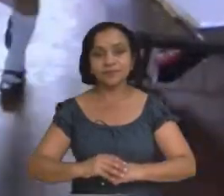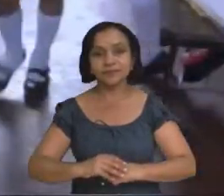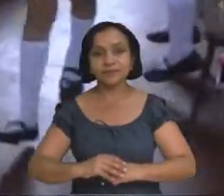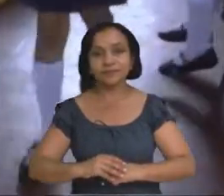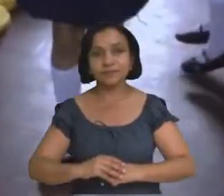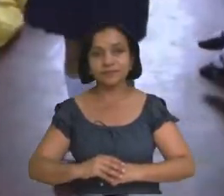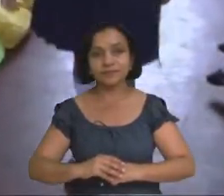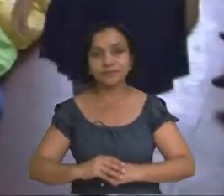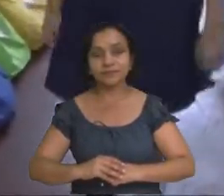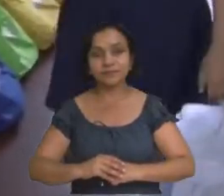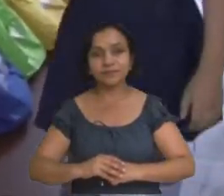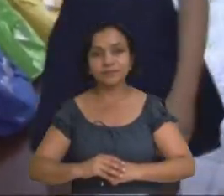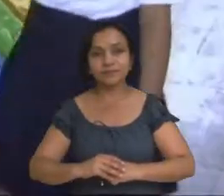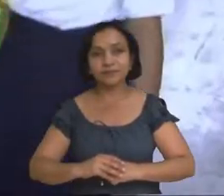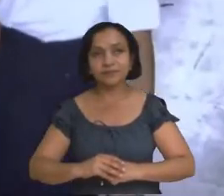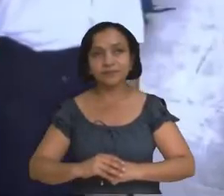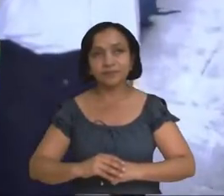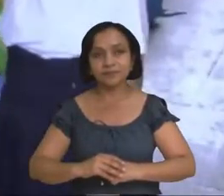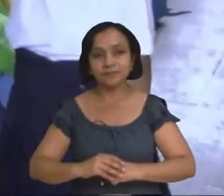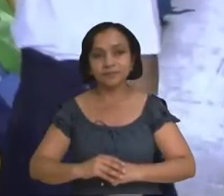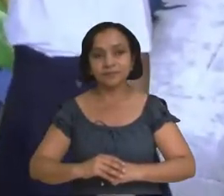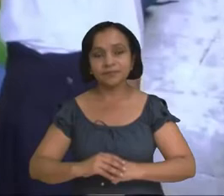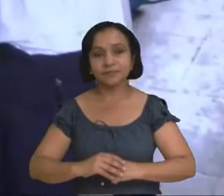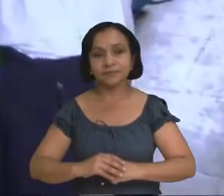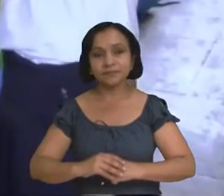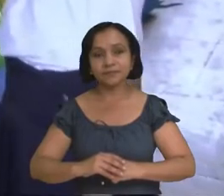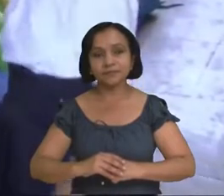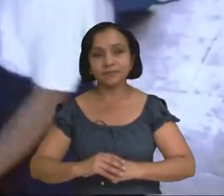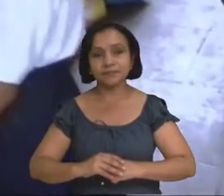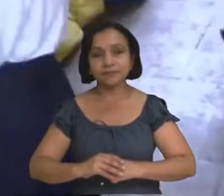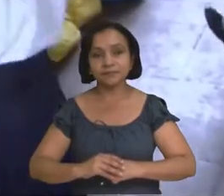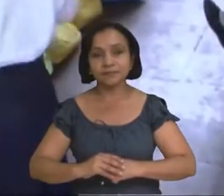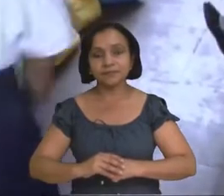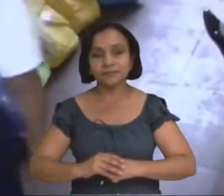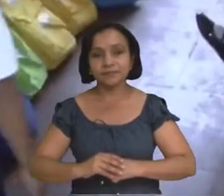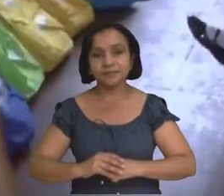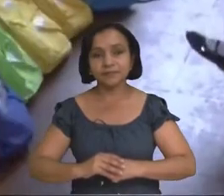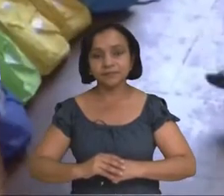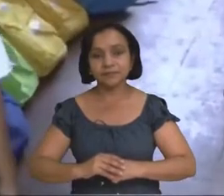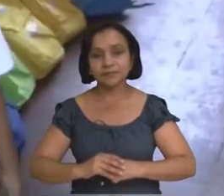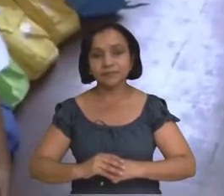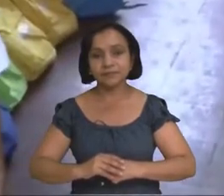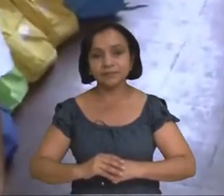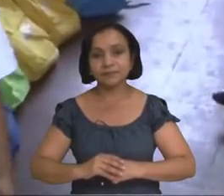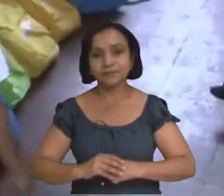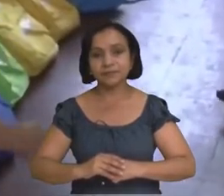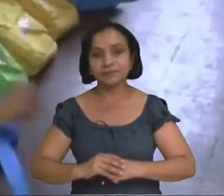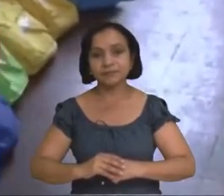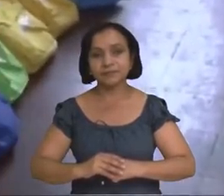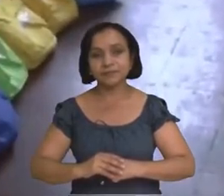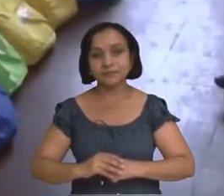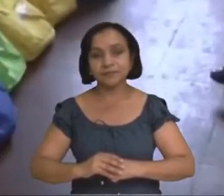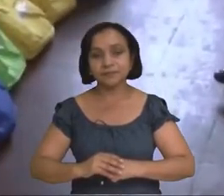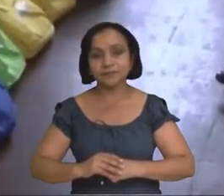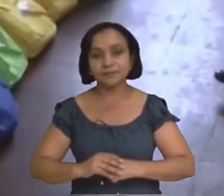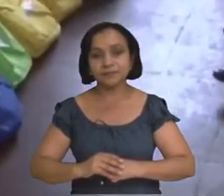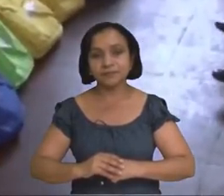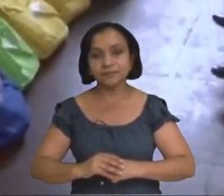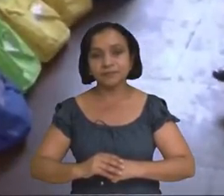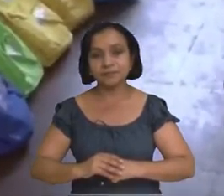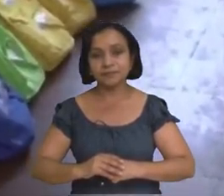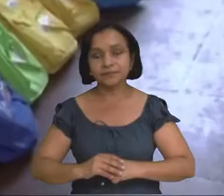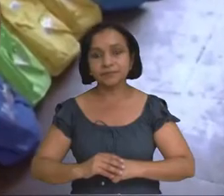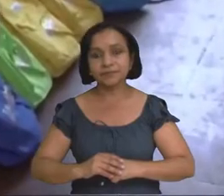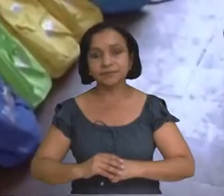vivir. Amanece ya y aquí todos ven despertar, clamor